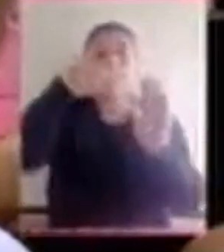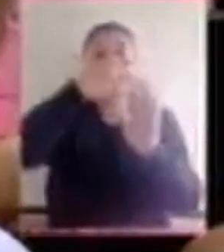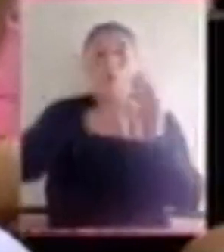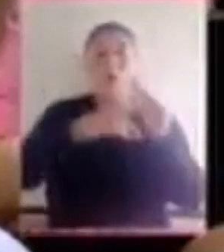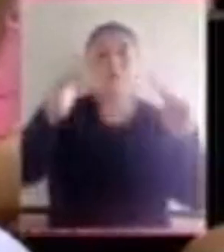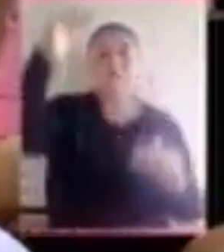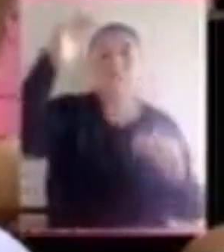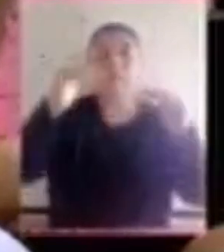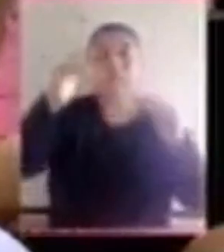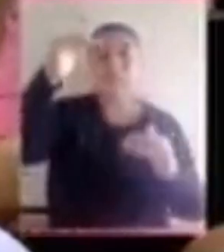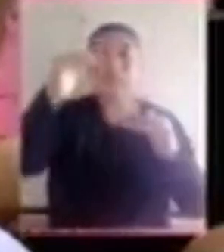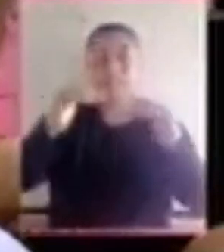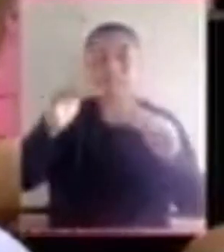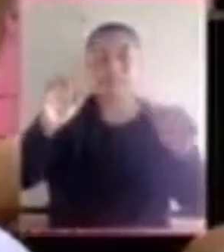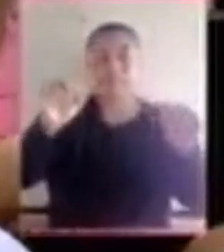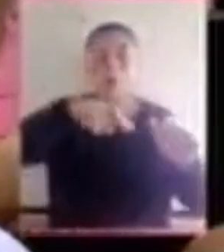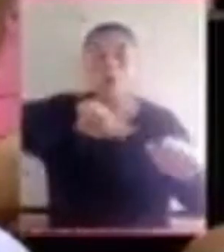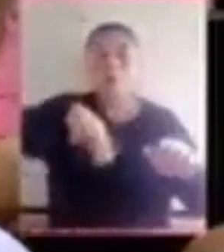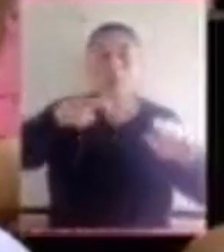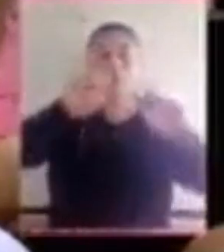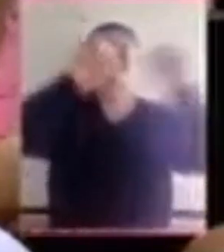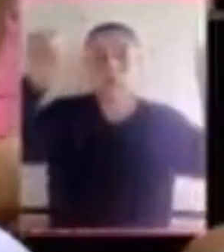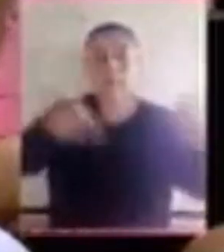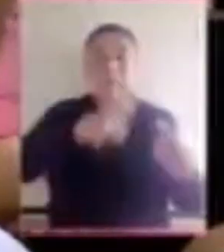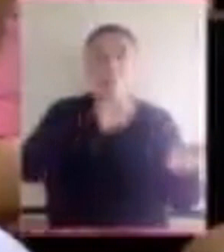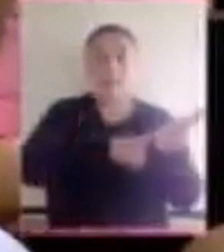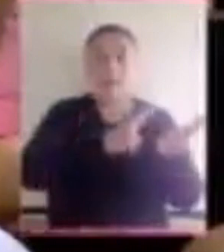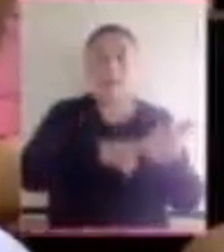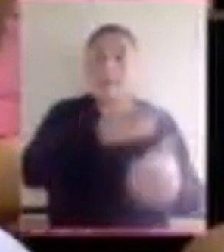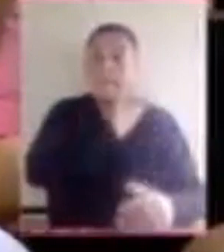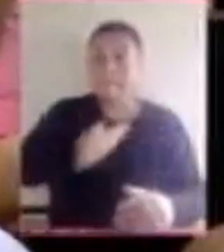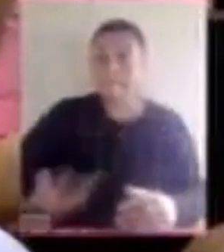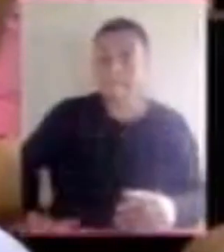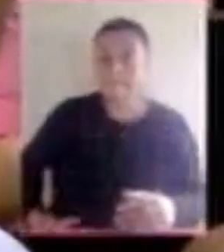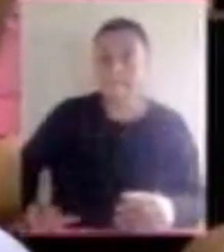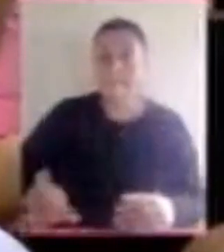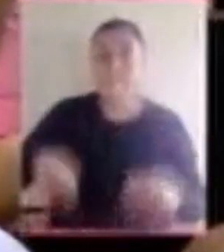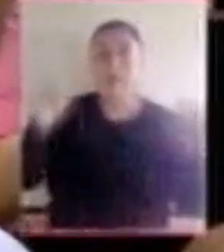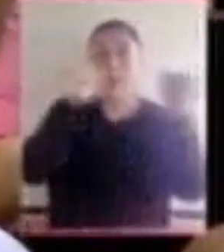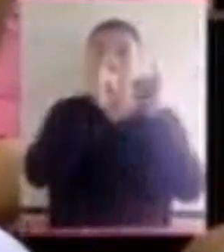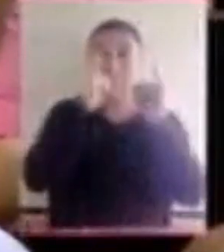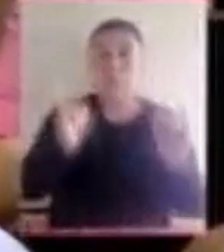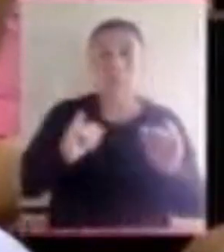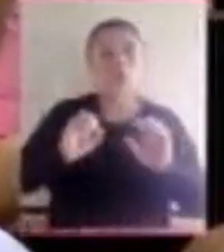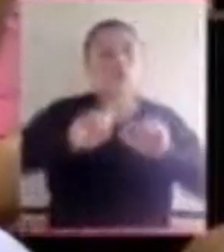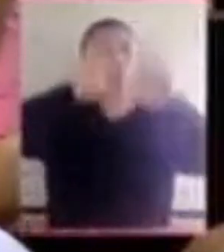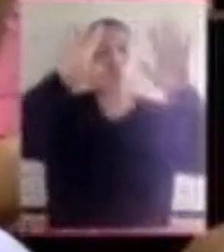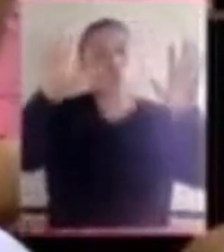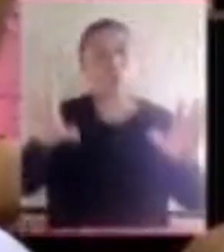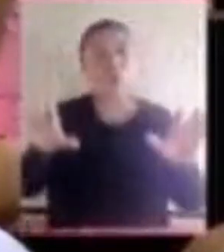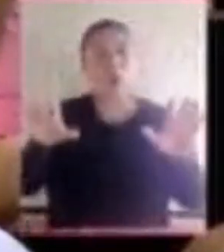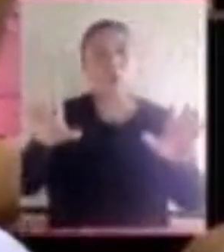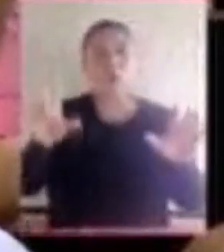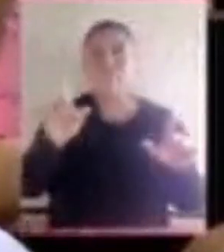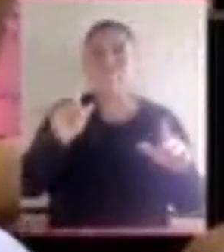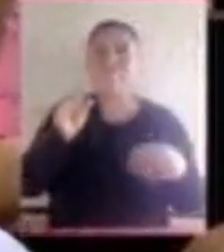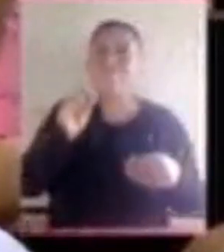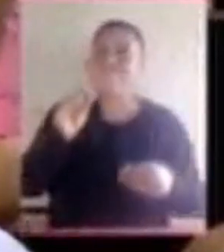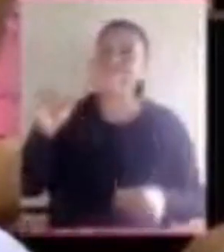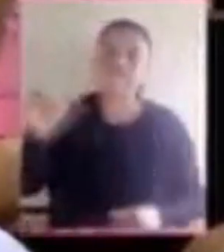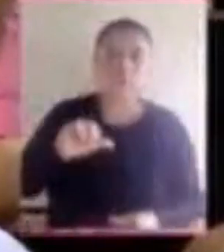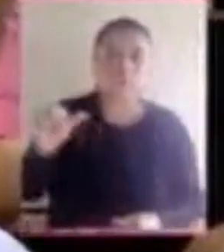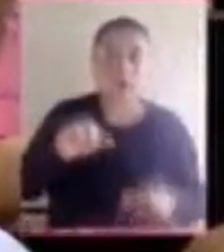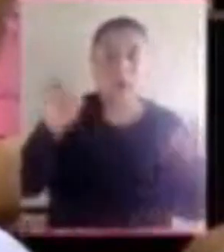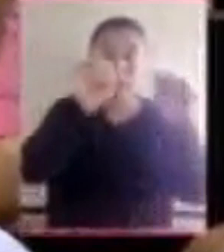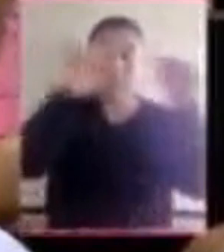reproduce nuestro sistema tributario. Presidente, los datos son claros y son desalentadores. Nuestro sistema tributario